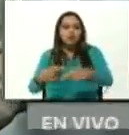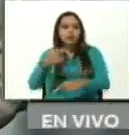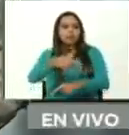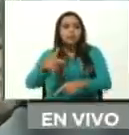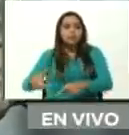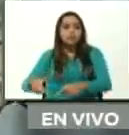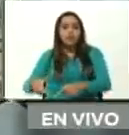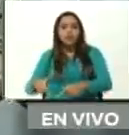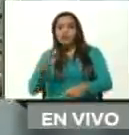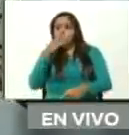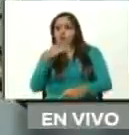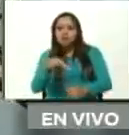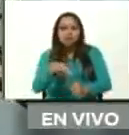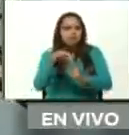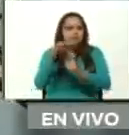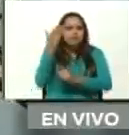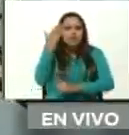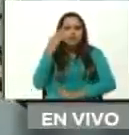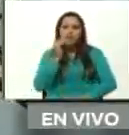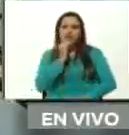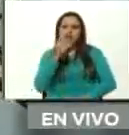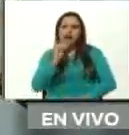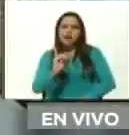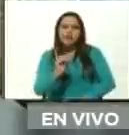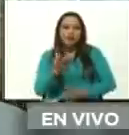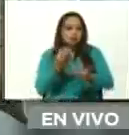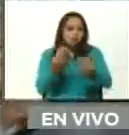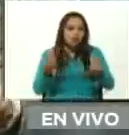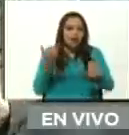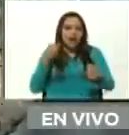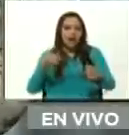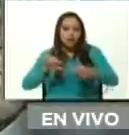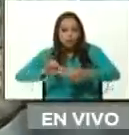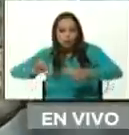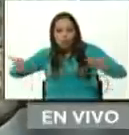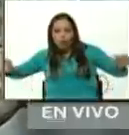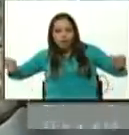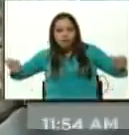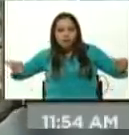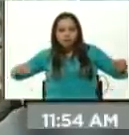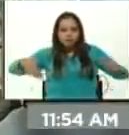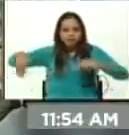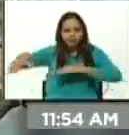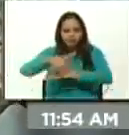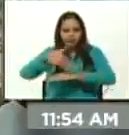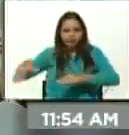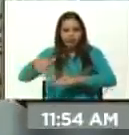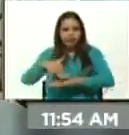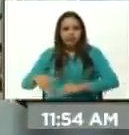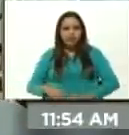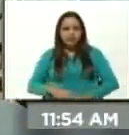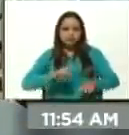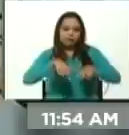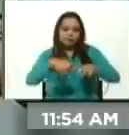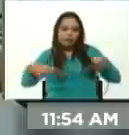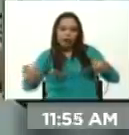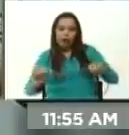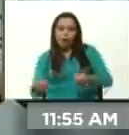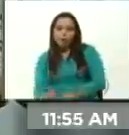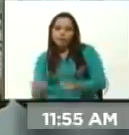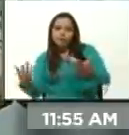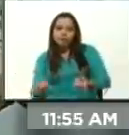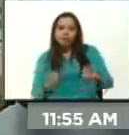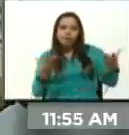no identificados que muchas veces colocaron guayas en las vías públicas, Miguelito,